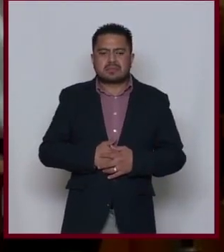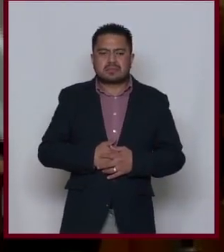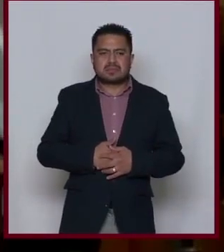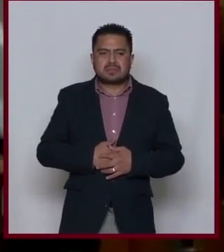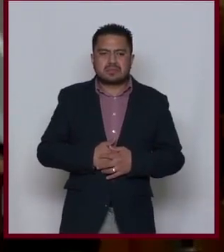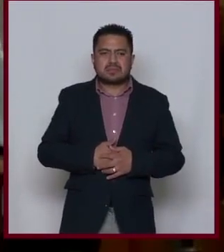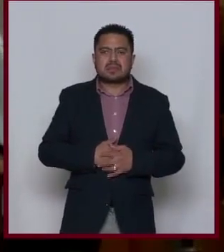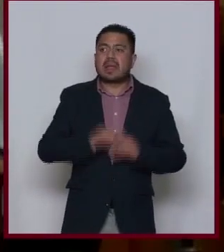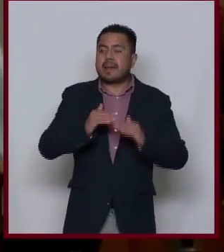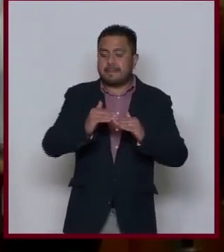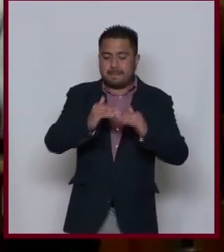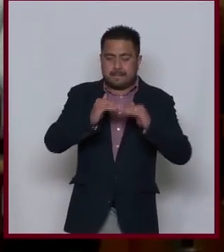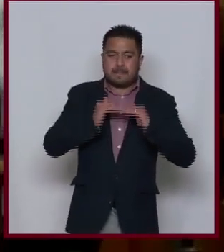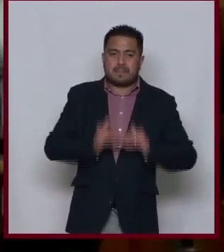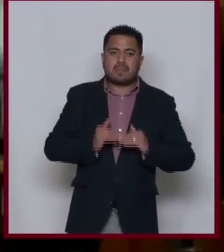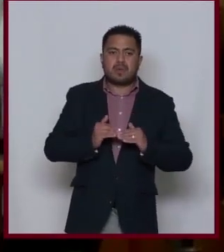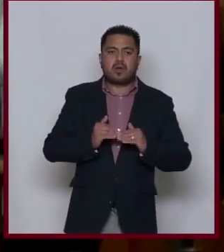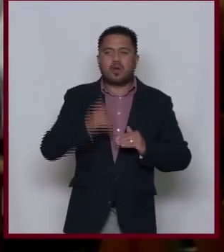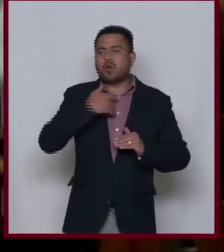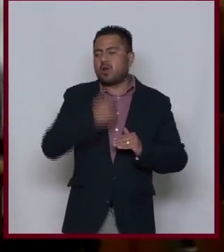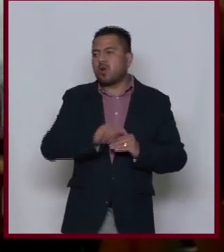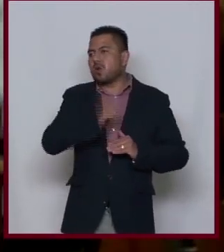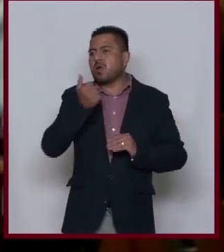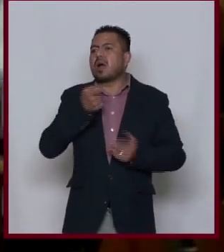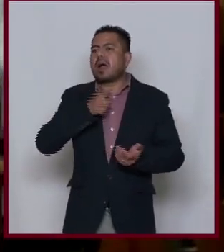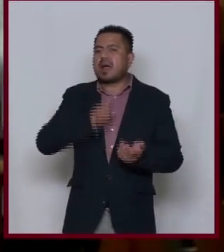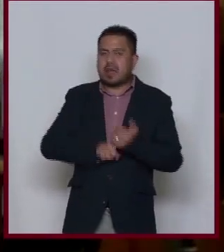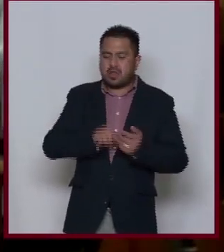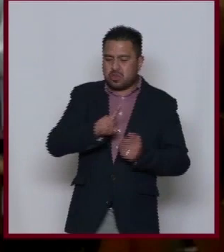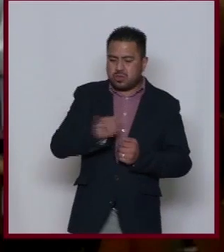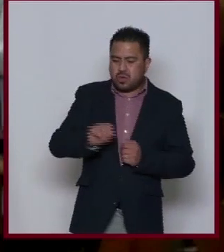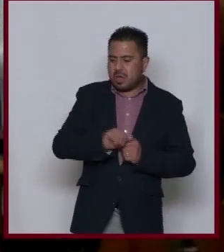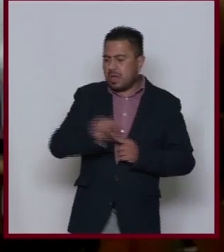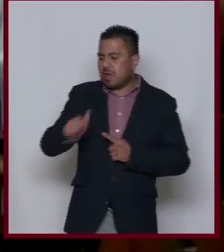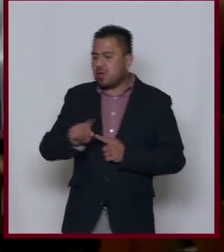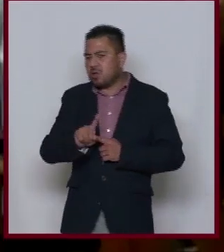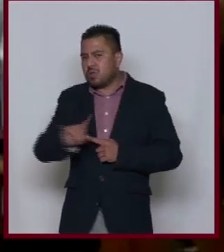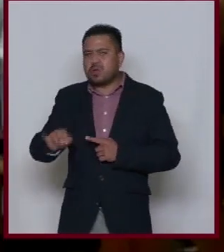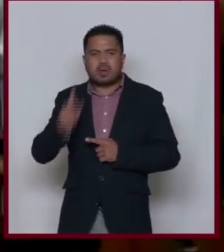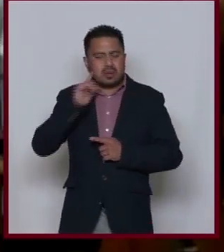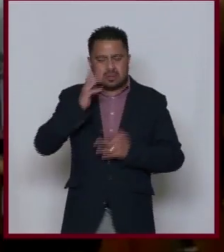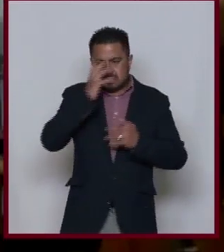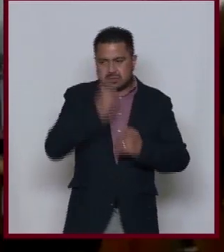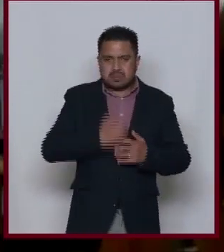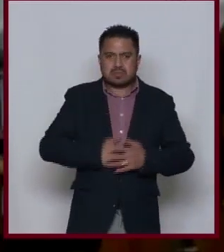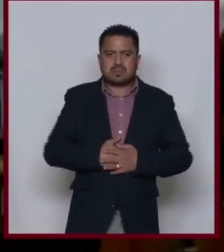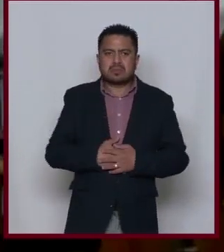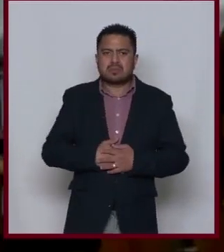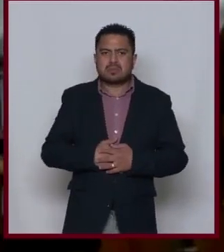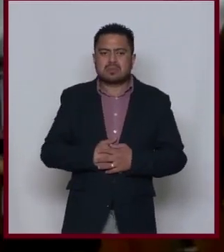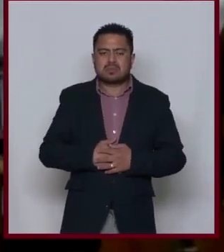Y la escala menor, doy otros pasos dentro de un do a otro do, pero se va a oír triste.